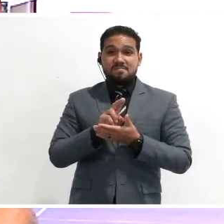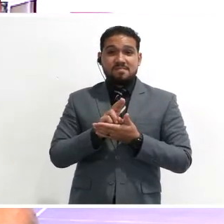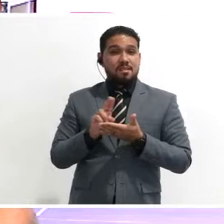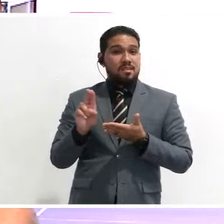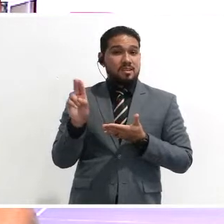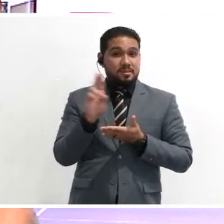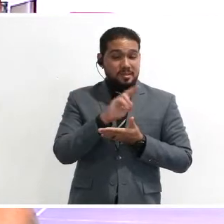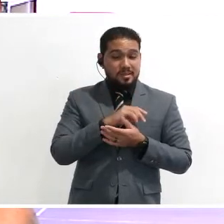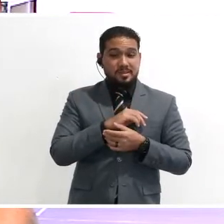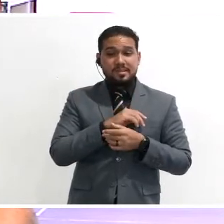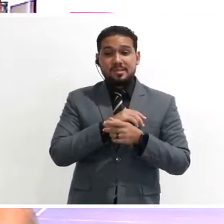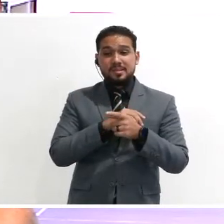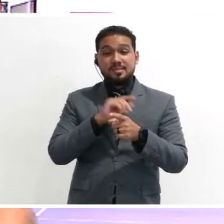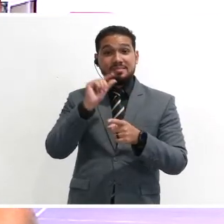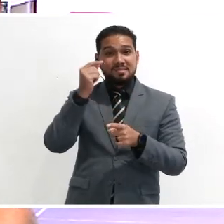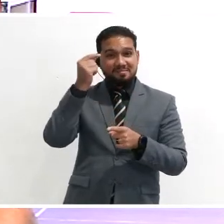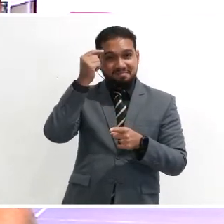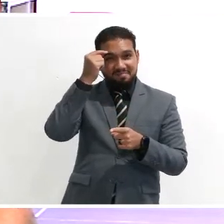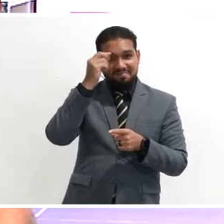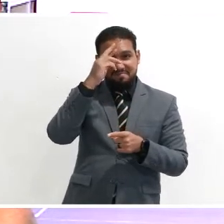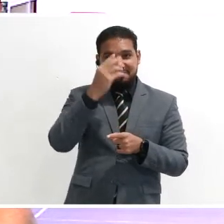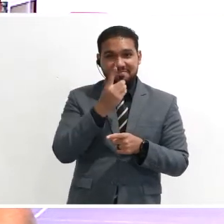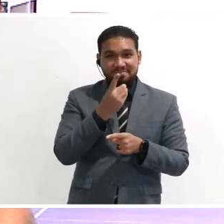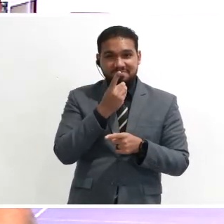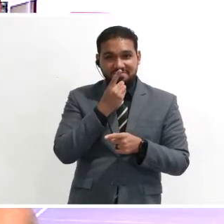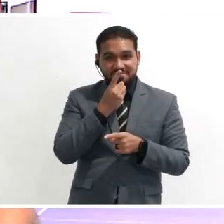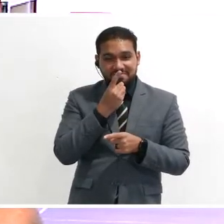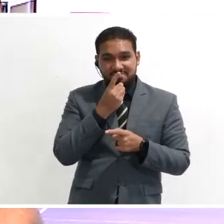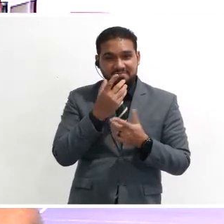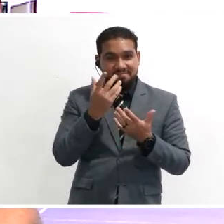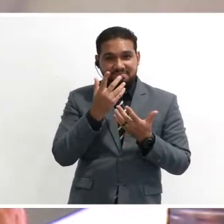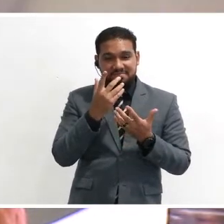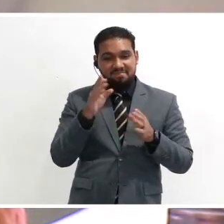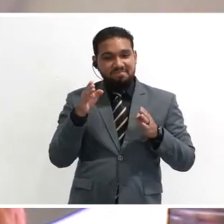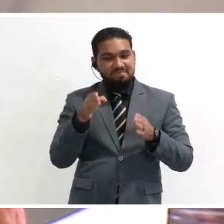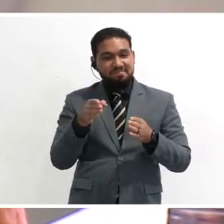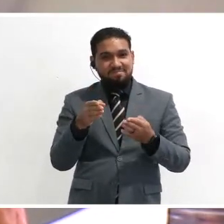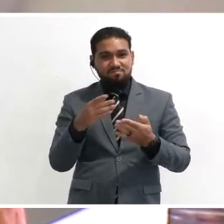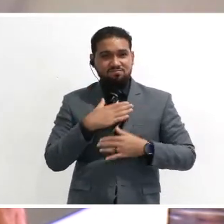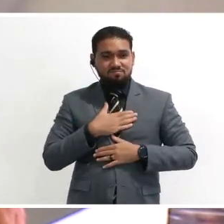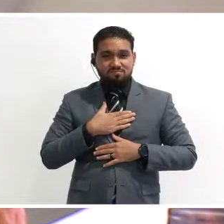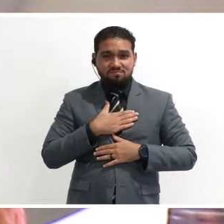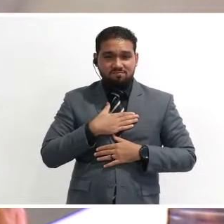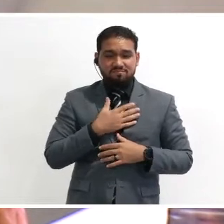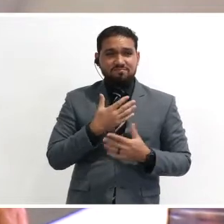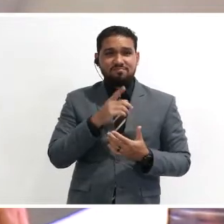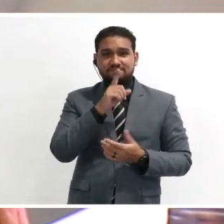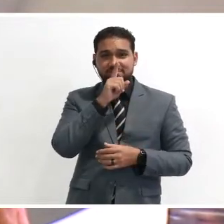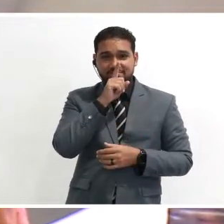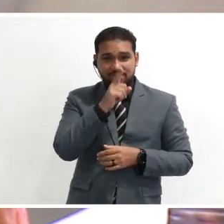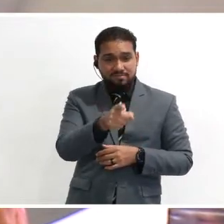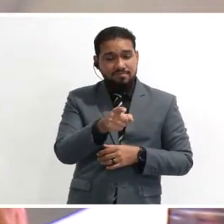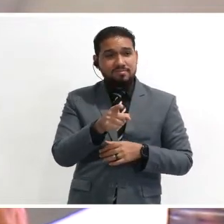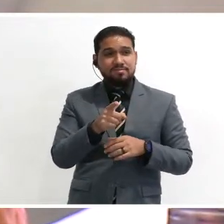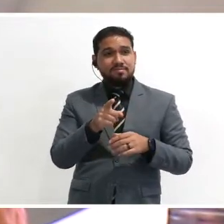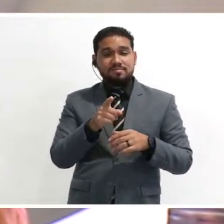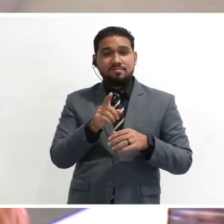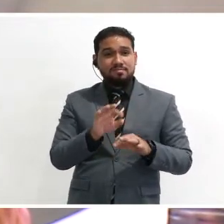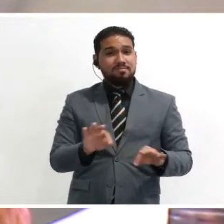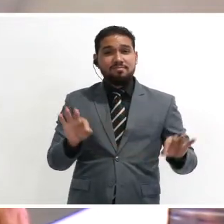el gobierno de la República Dominicana, como ya se ha enfatizado, esta es una gran